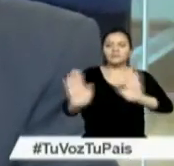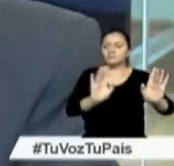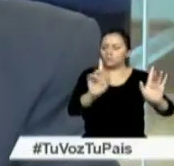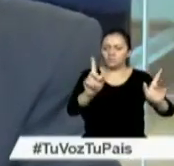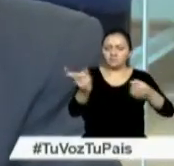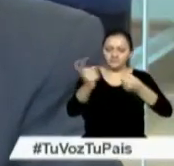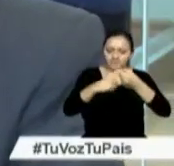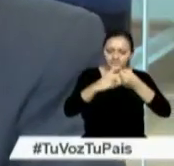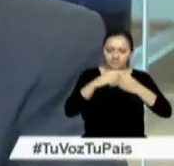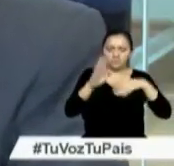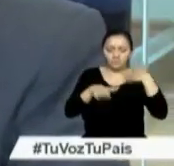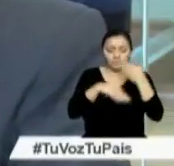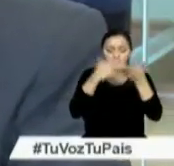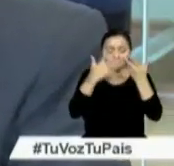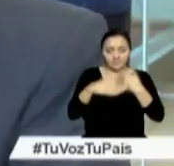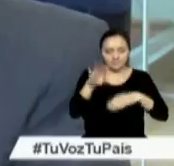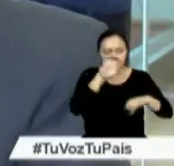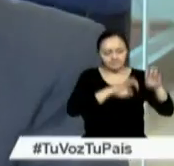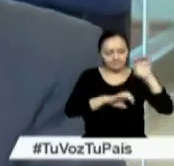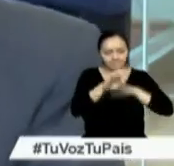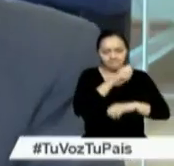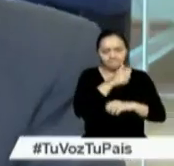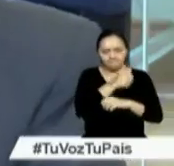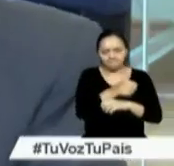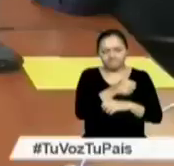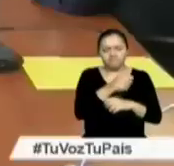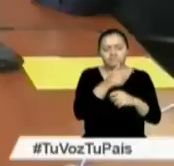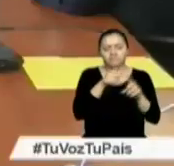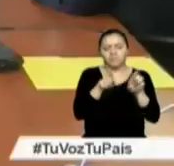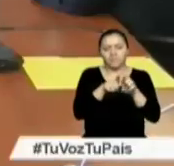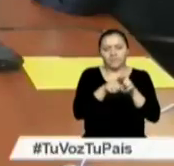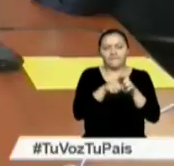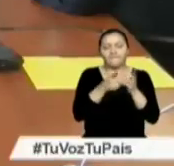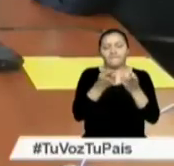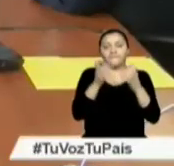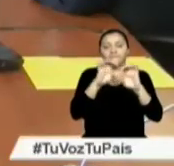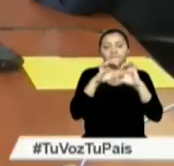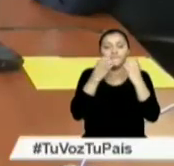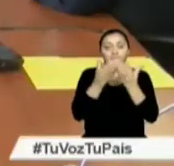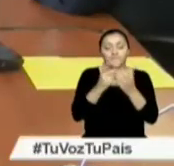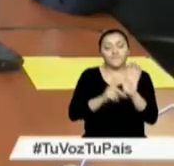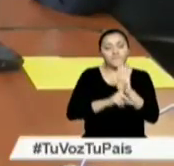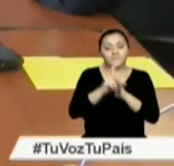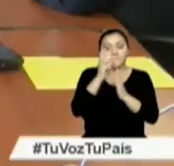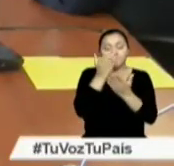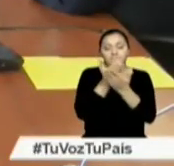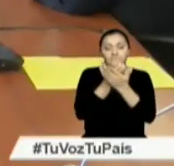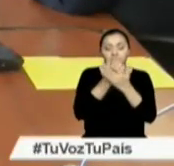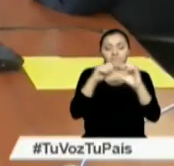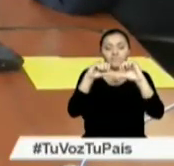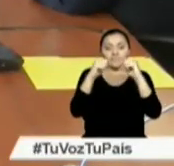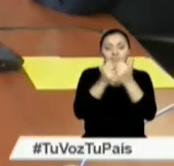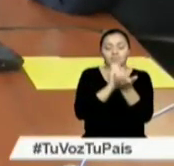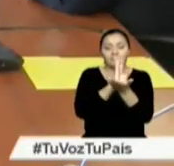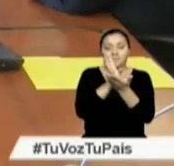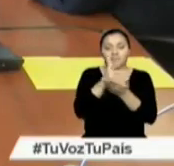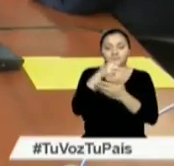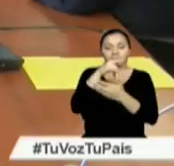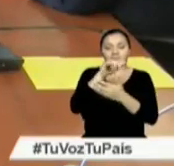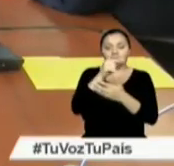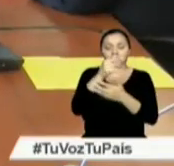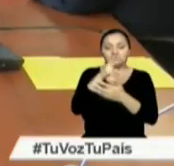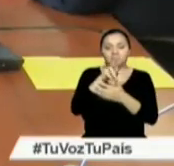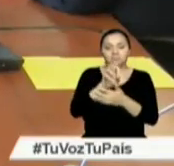Se realizaron de manera de foro en la comisión de desarrollo económico de la asamblea piguave Indicó que